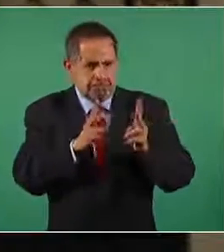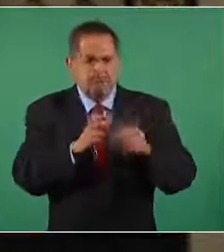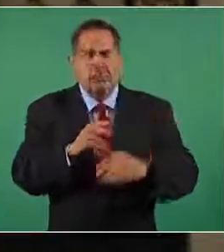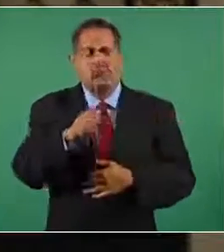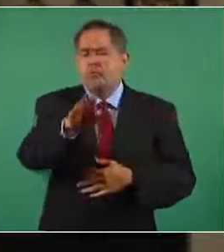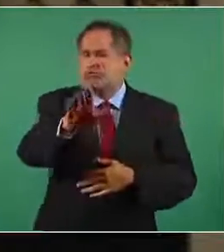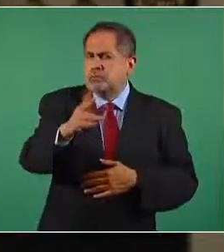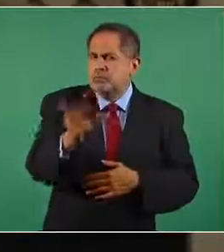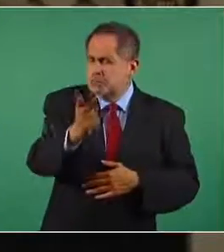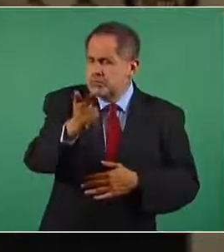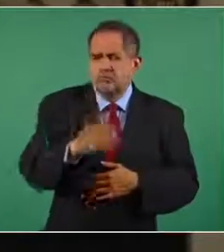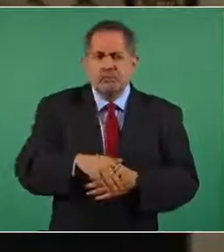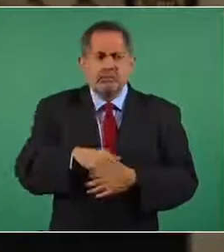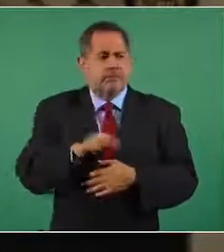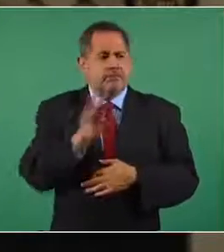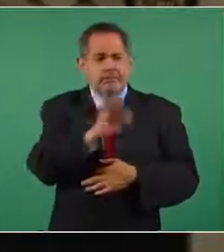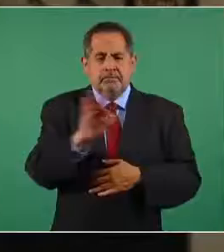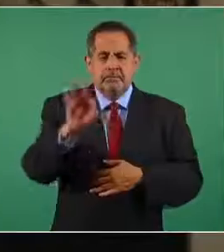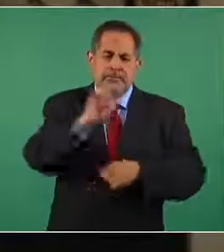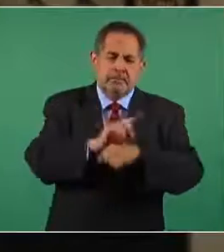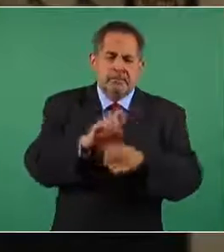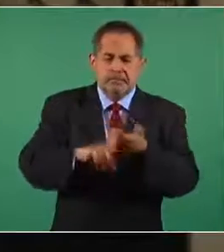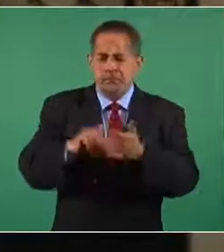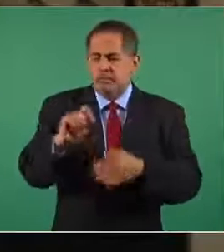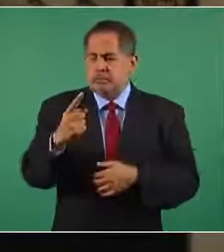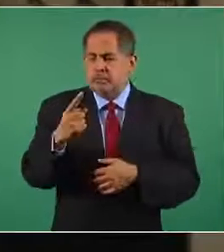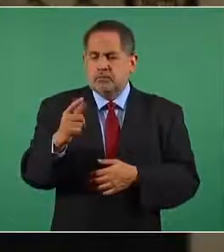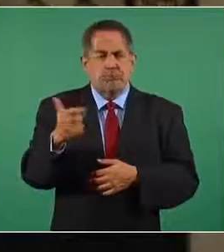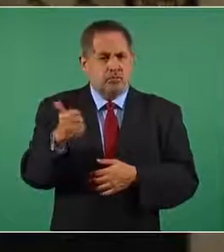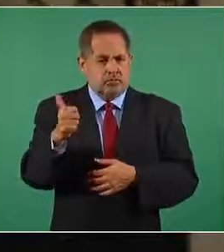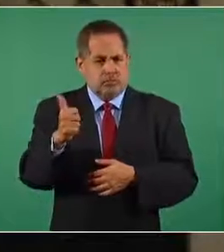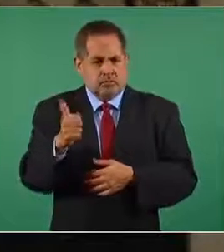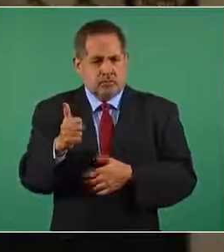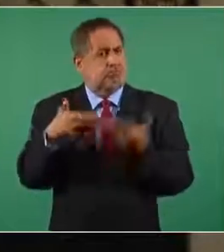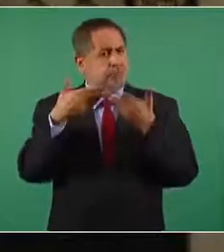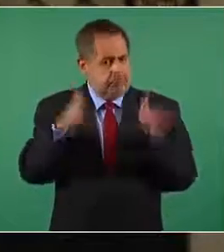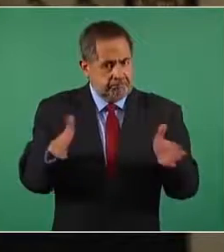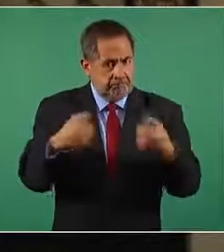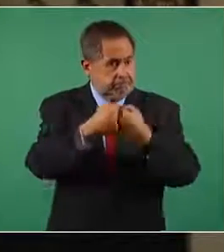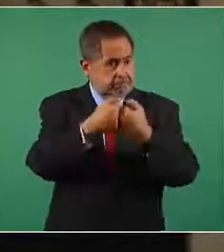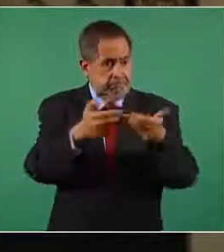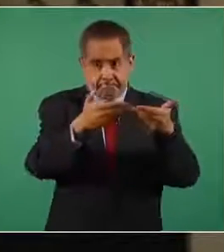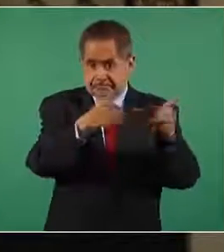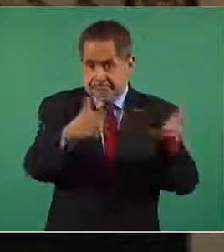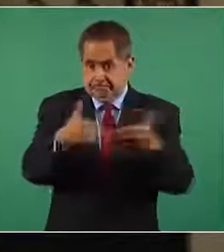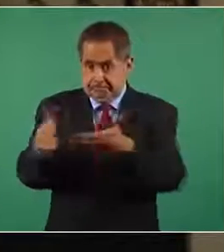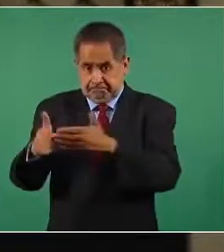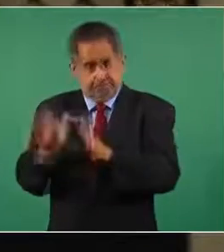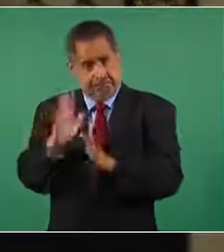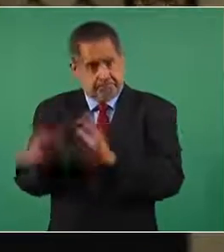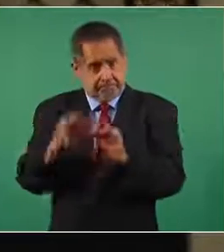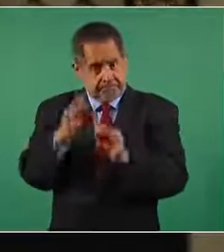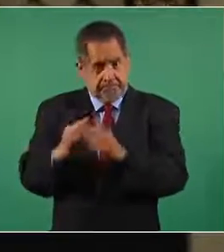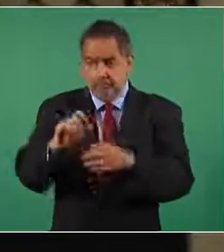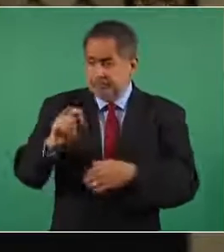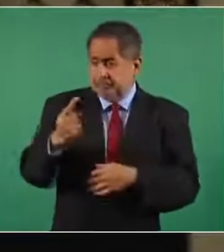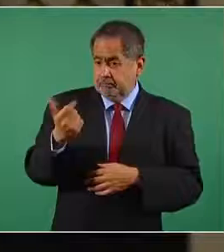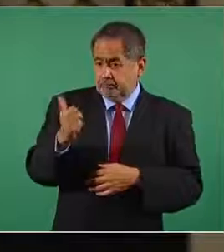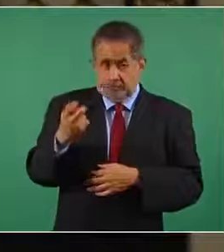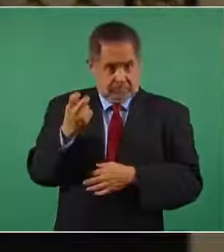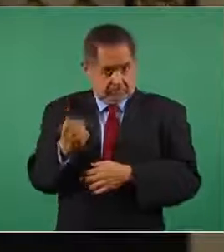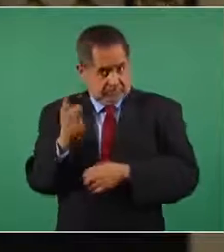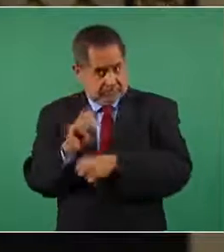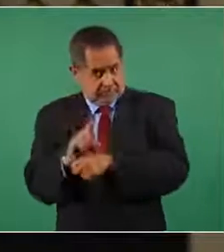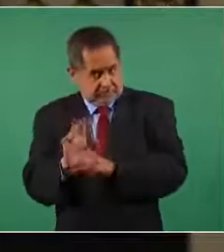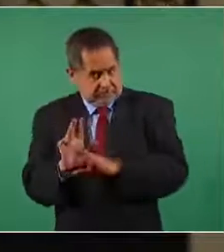de reapertura de la frontera el 21 de agosto. Esa es mi primera pregunta. Si se puso sobre la mesa esta fecha y también sobre